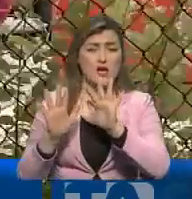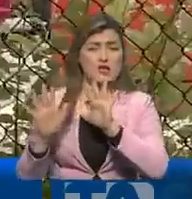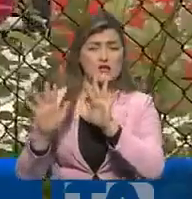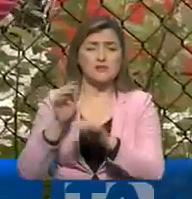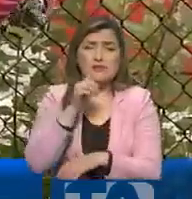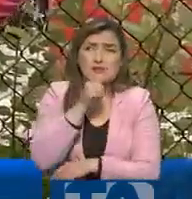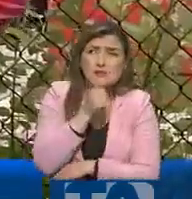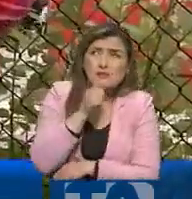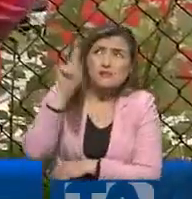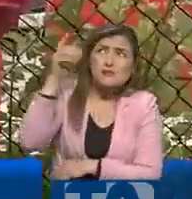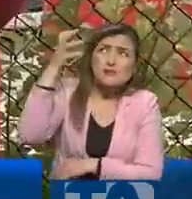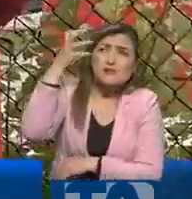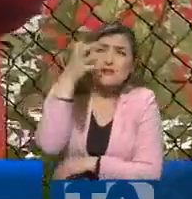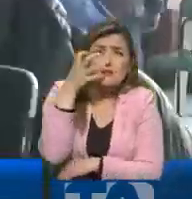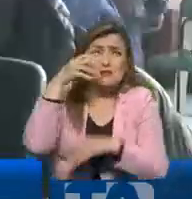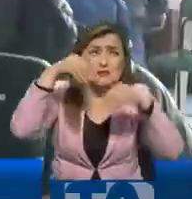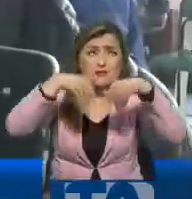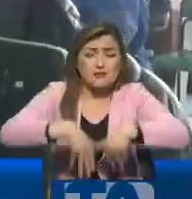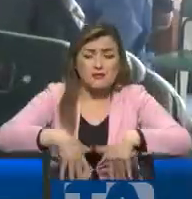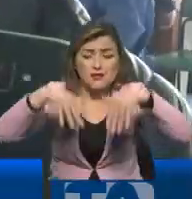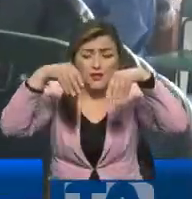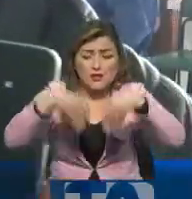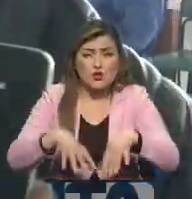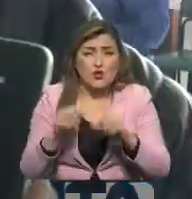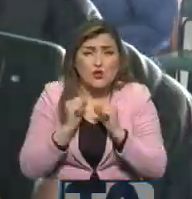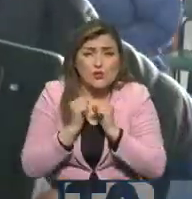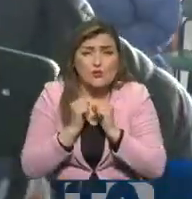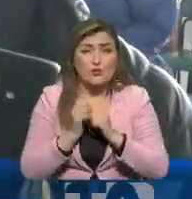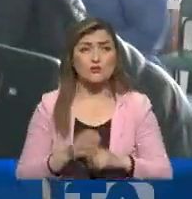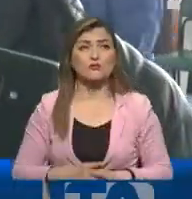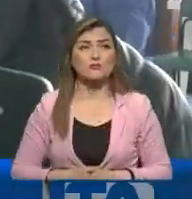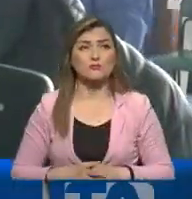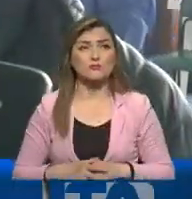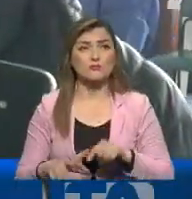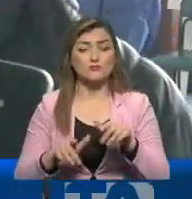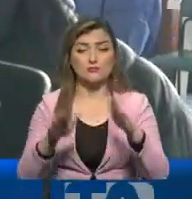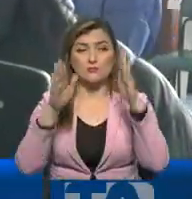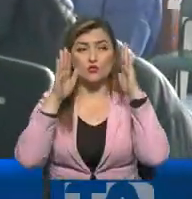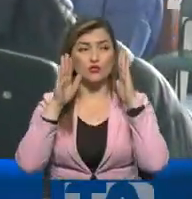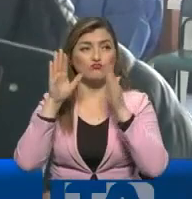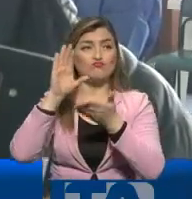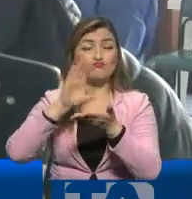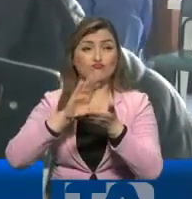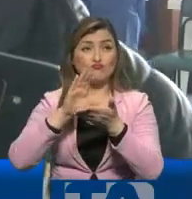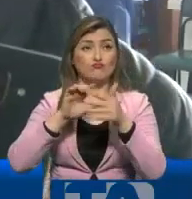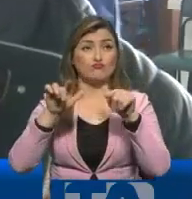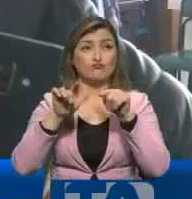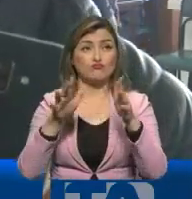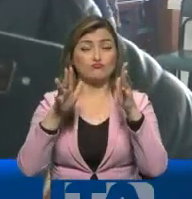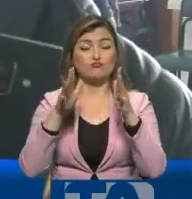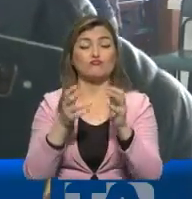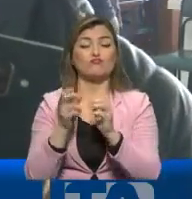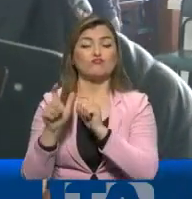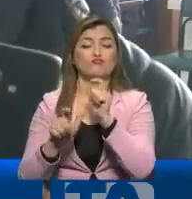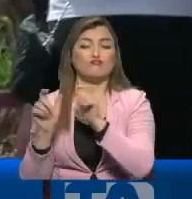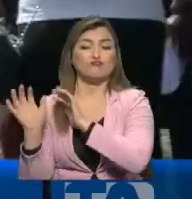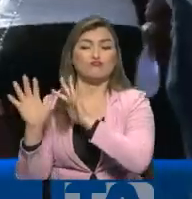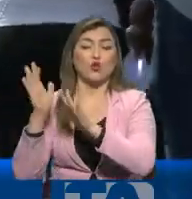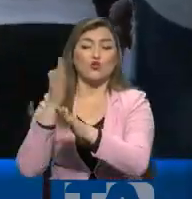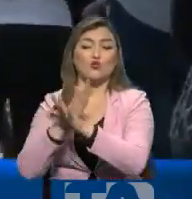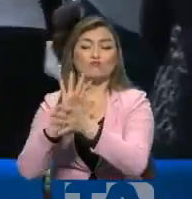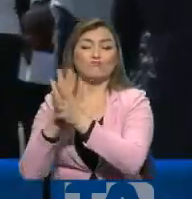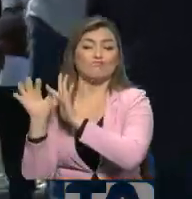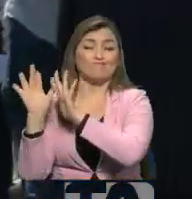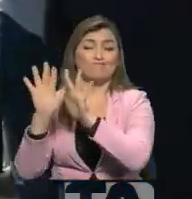soportando el sol y la lluvia. Hemos tenido acumulación en los puntos de atención, es precisamente porque están viniendo personas sin